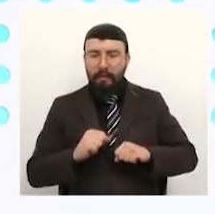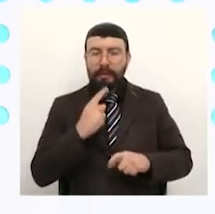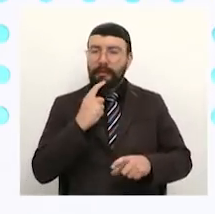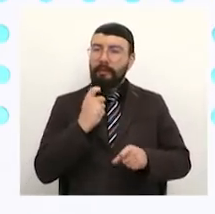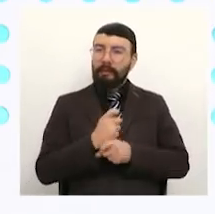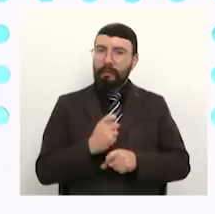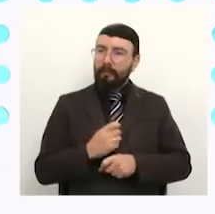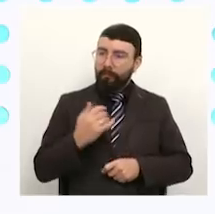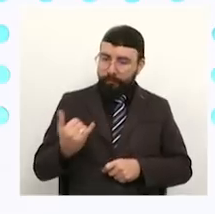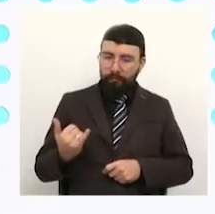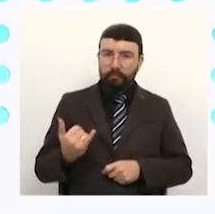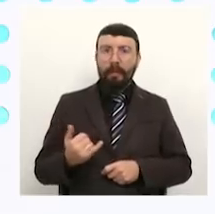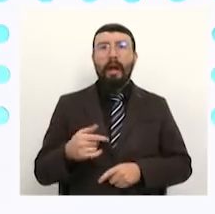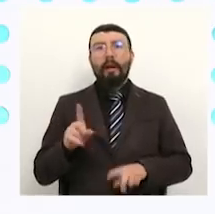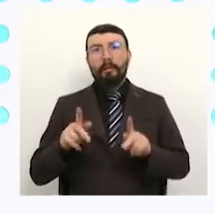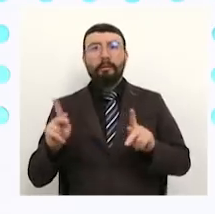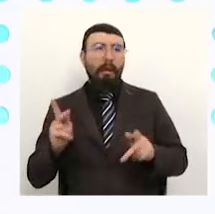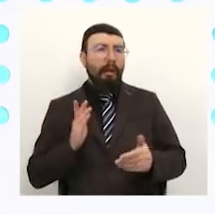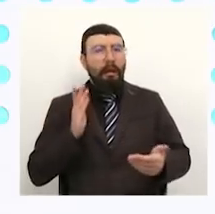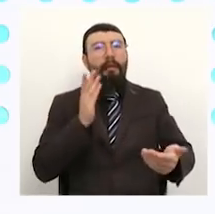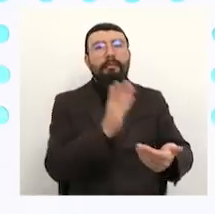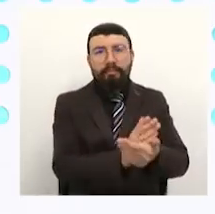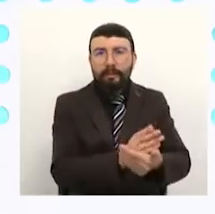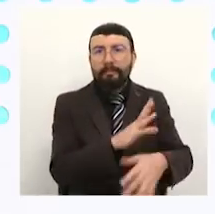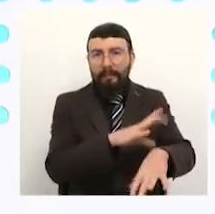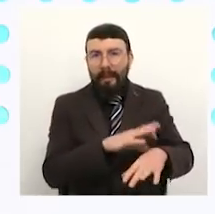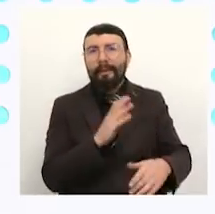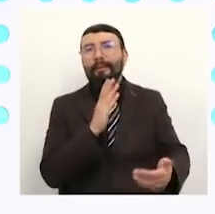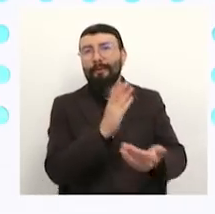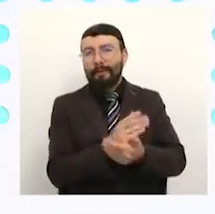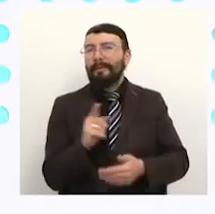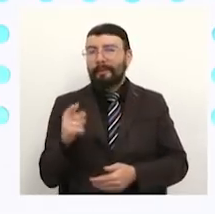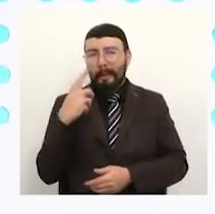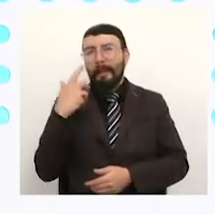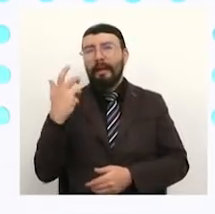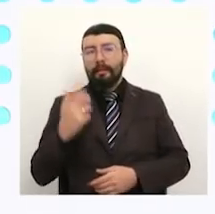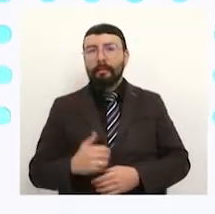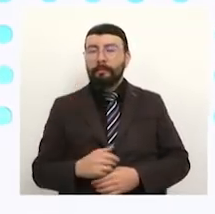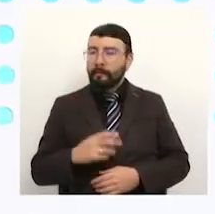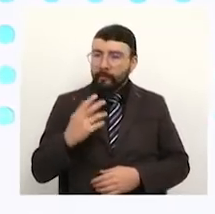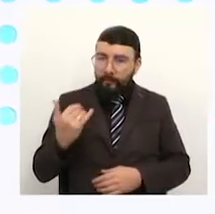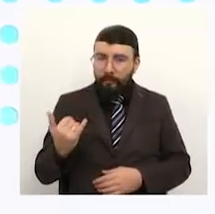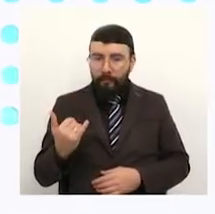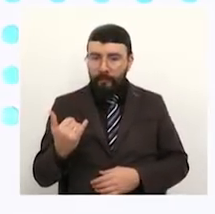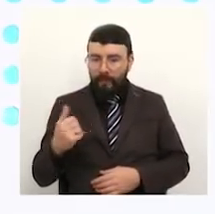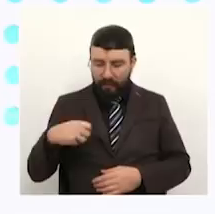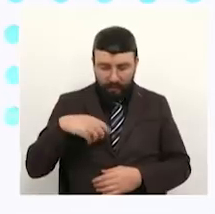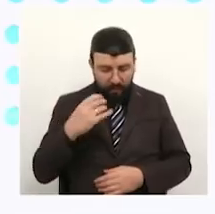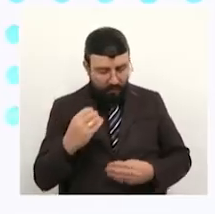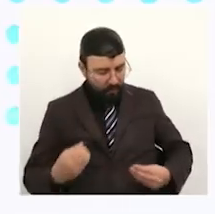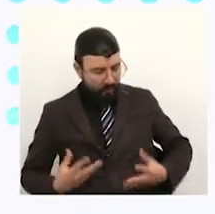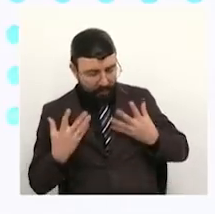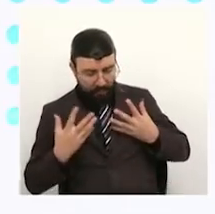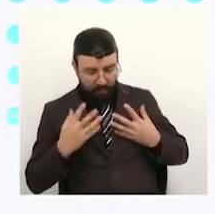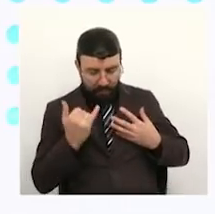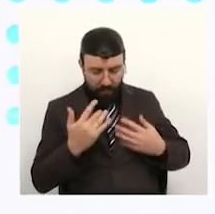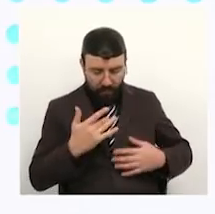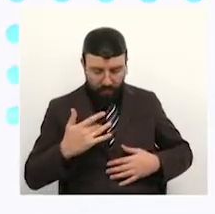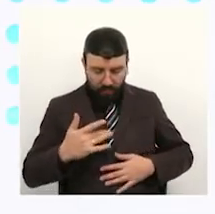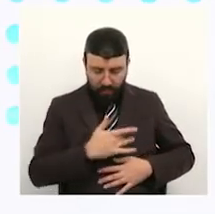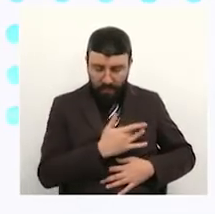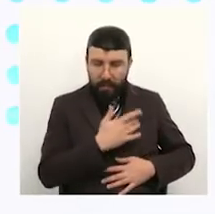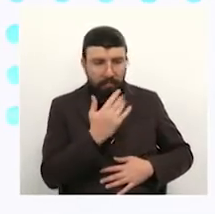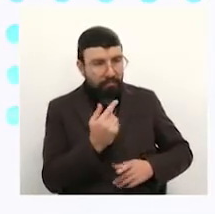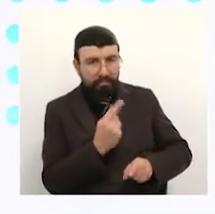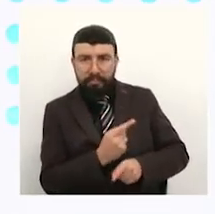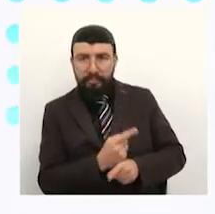en la razón por la cual la gente consulta con referí respecto a estas infecciones vamos a acordarnos que no son solamente la tos cierto y la movilización de